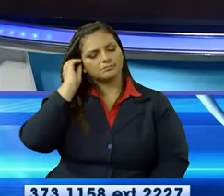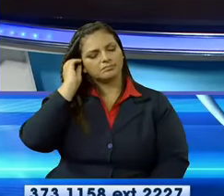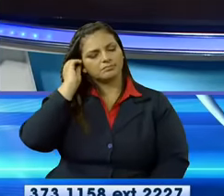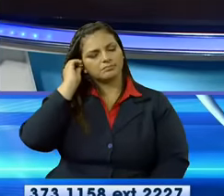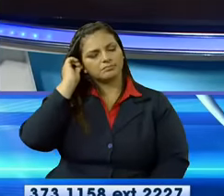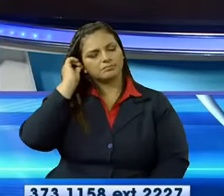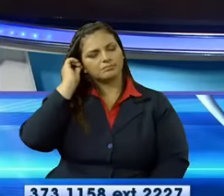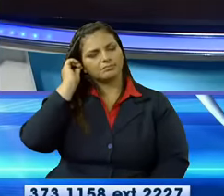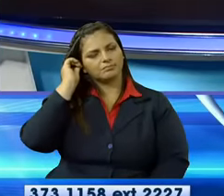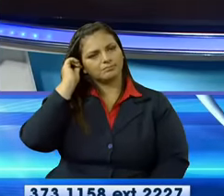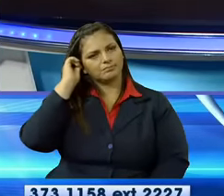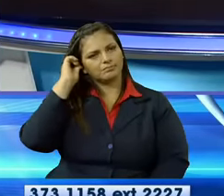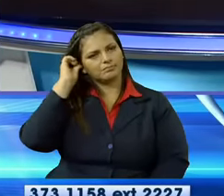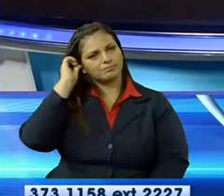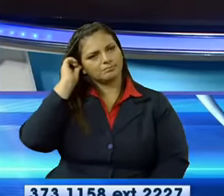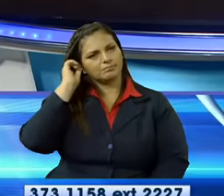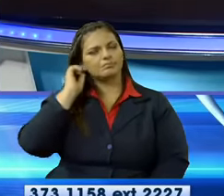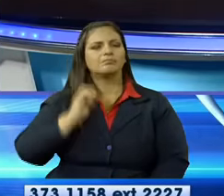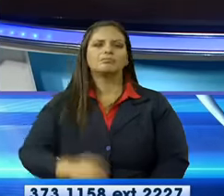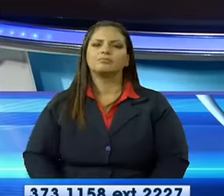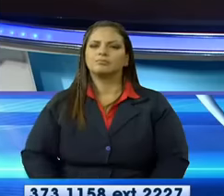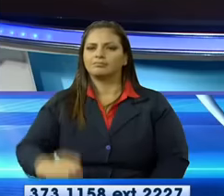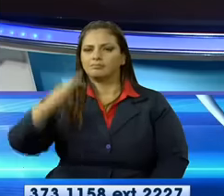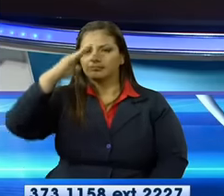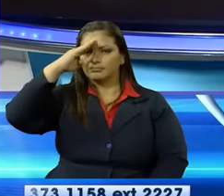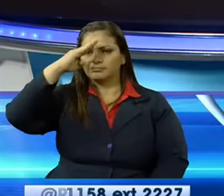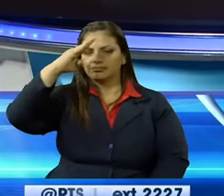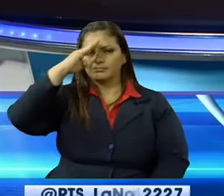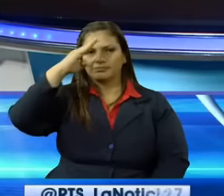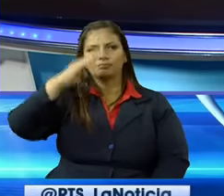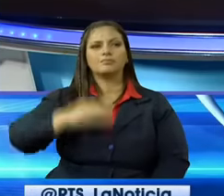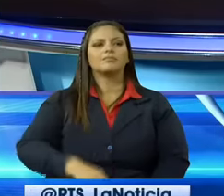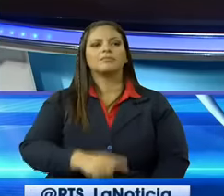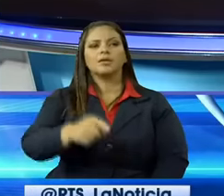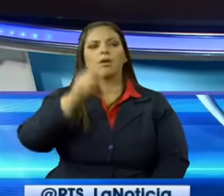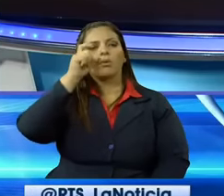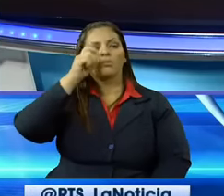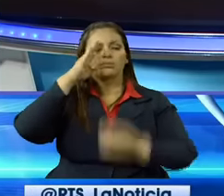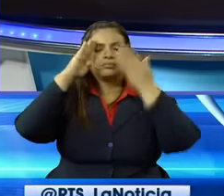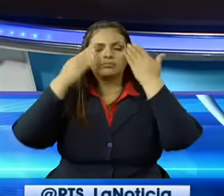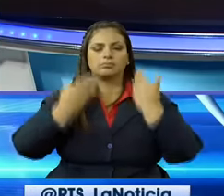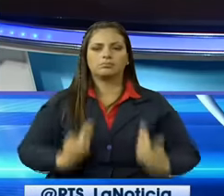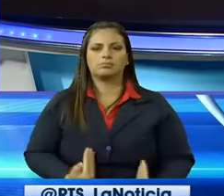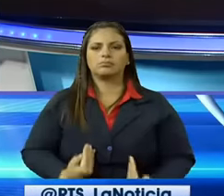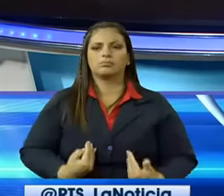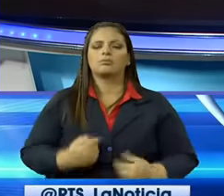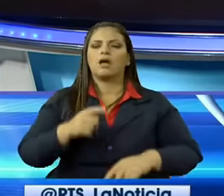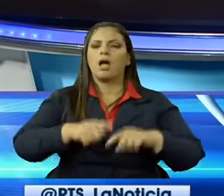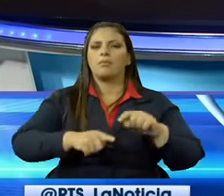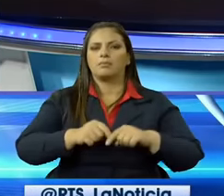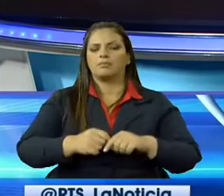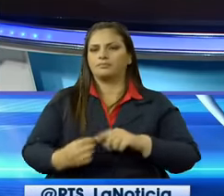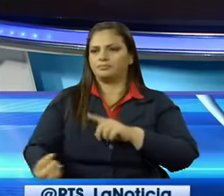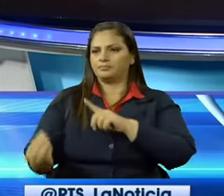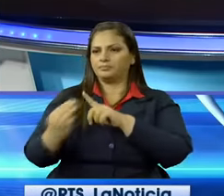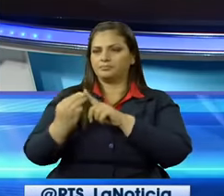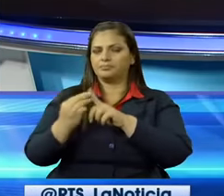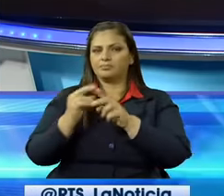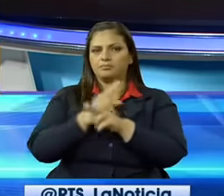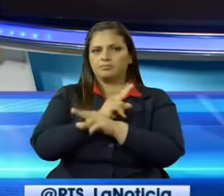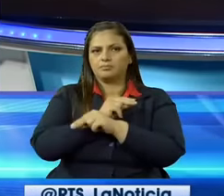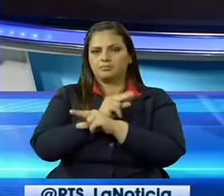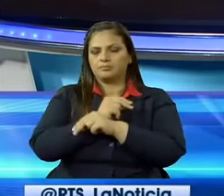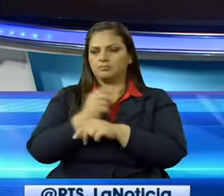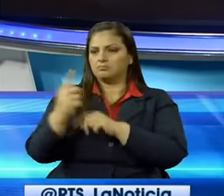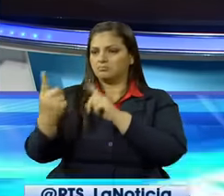Hola, Hugo Rosalén, amigos televidentes. Les quería decir algo solamente rapidito. Me acaban de llegar unos mensajes a mi cuenta personal de Twitter. Me están preguntando dónde pueden denunciar